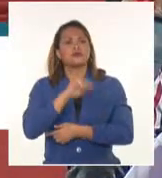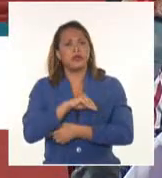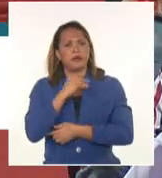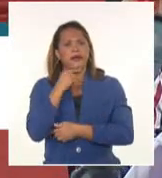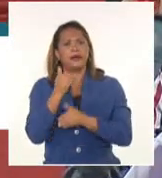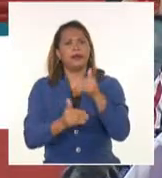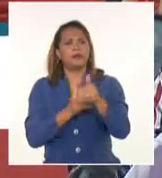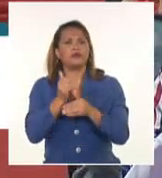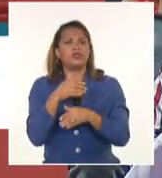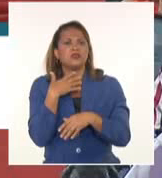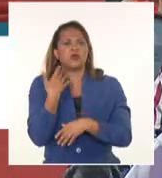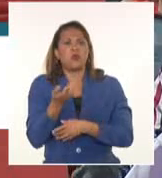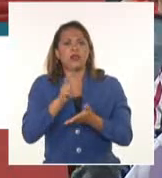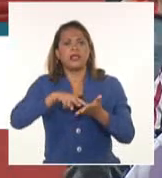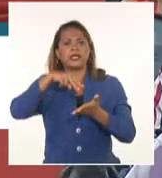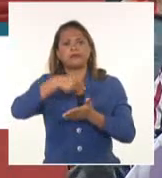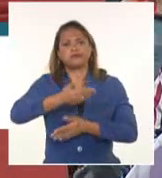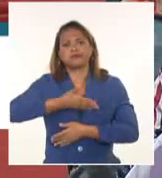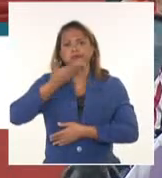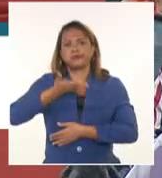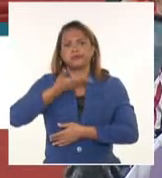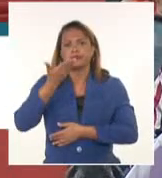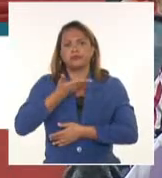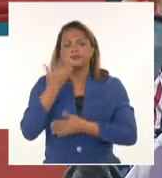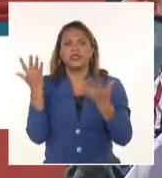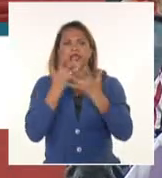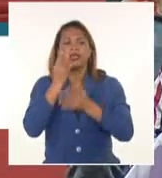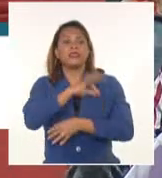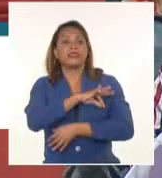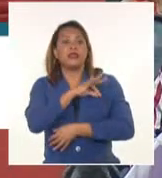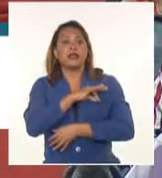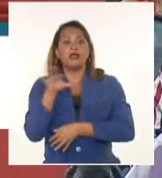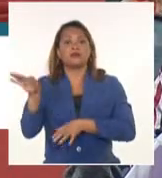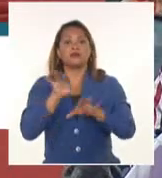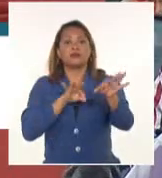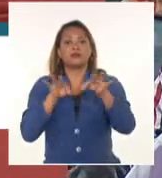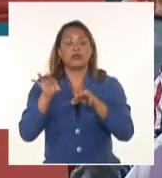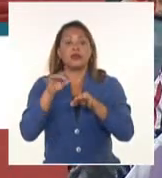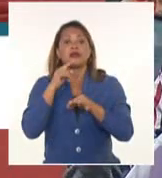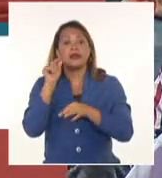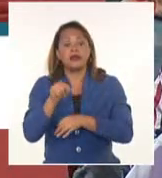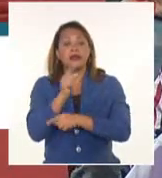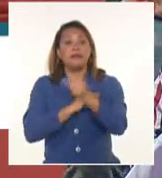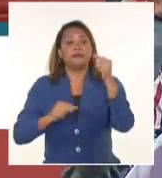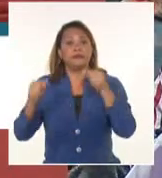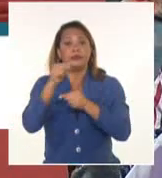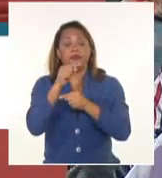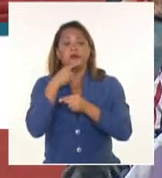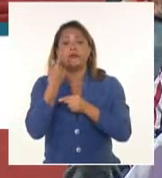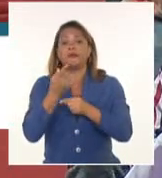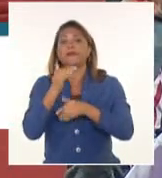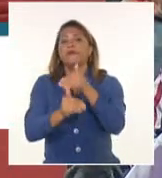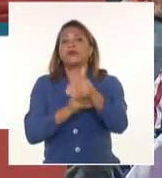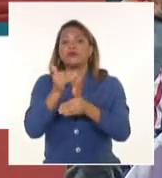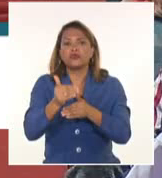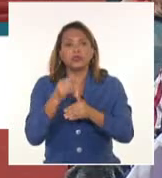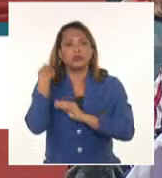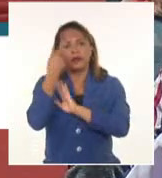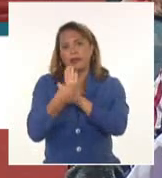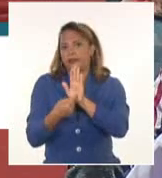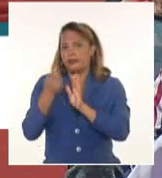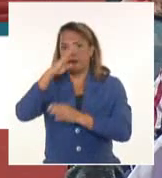proceso de rendición de cuentas de los delegados a sus electores y que es el principal proceso político que caracteriza nuestro